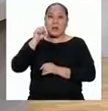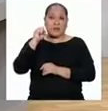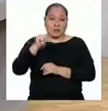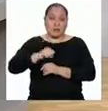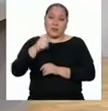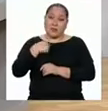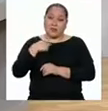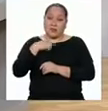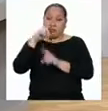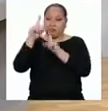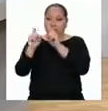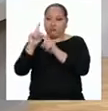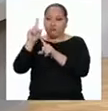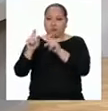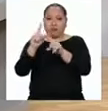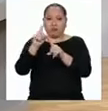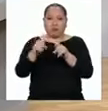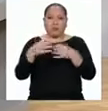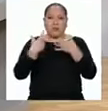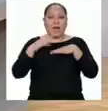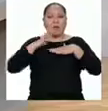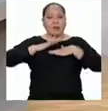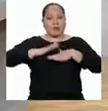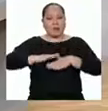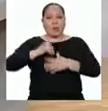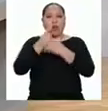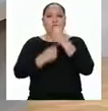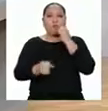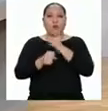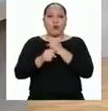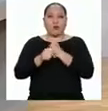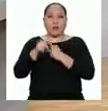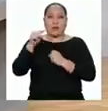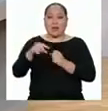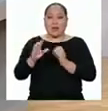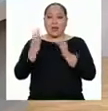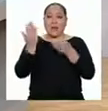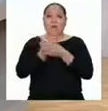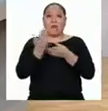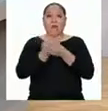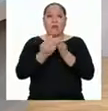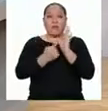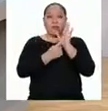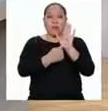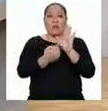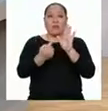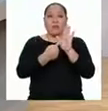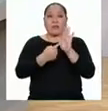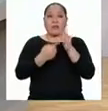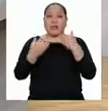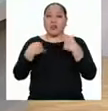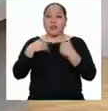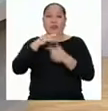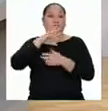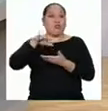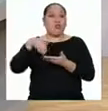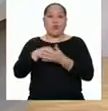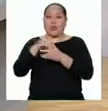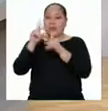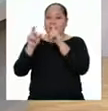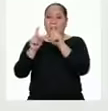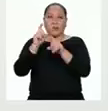fui avanzando, fui agarrando más confianza. Aquí en mi portafolio tengo todas mis